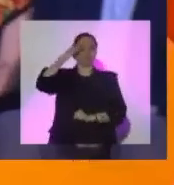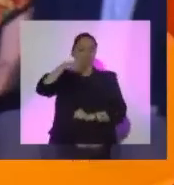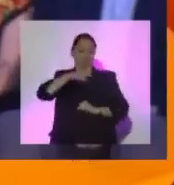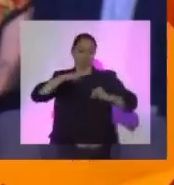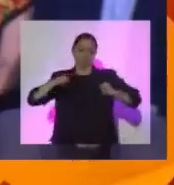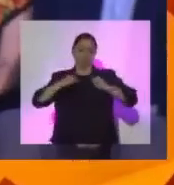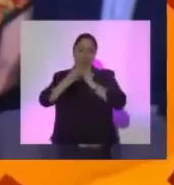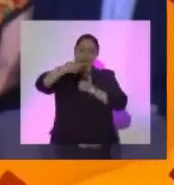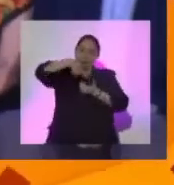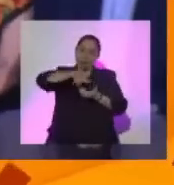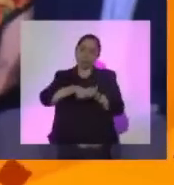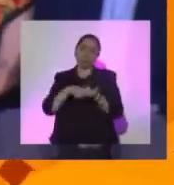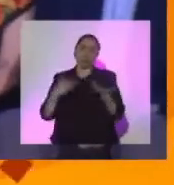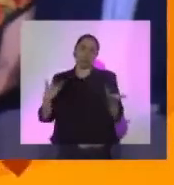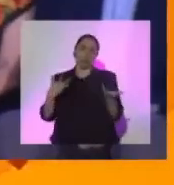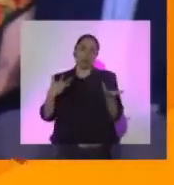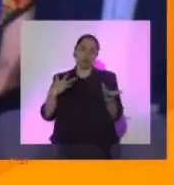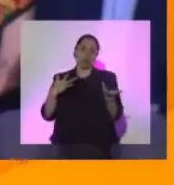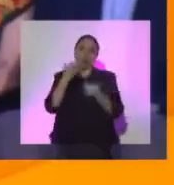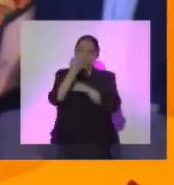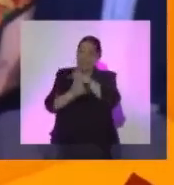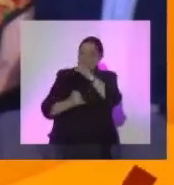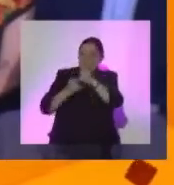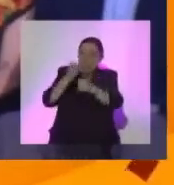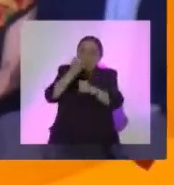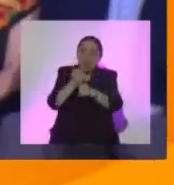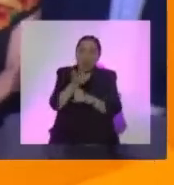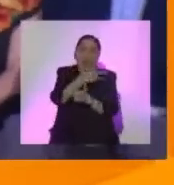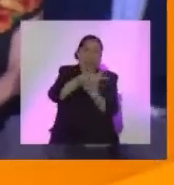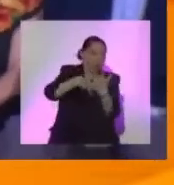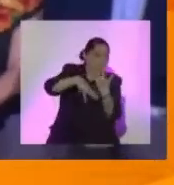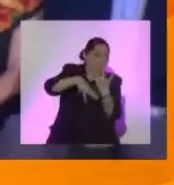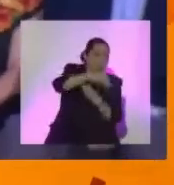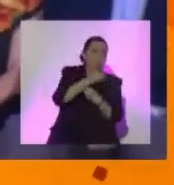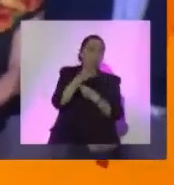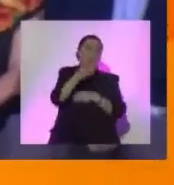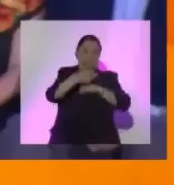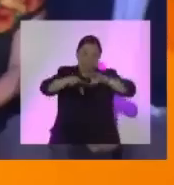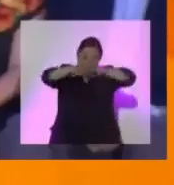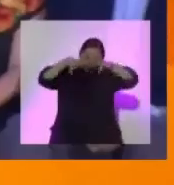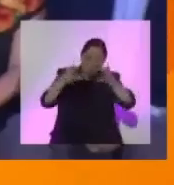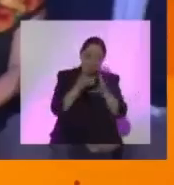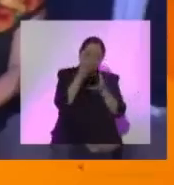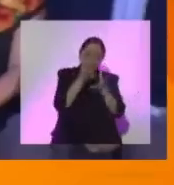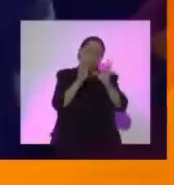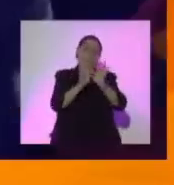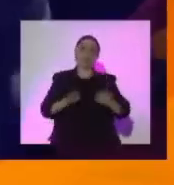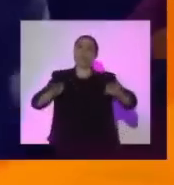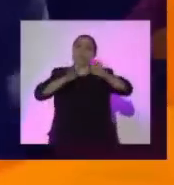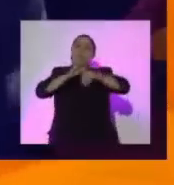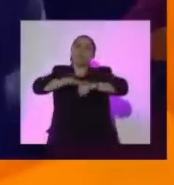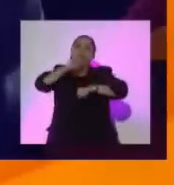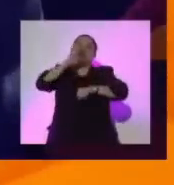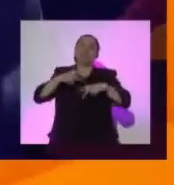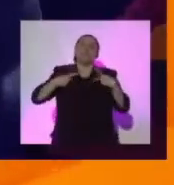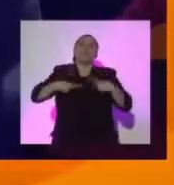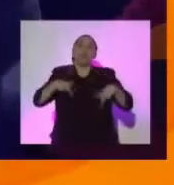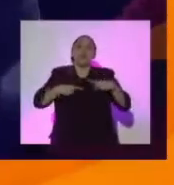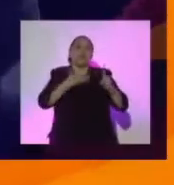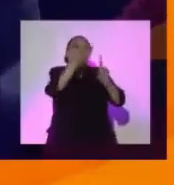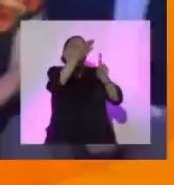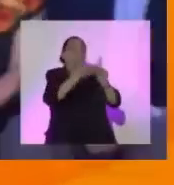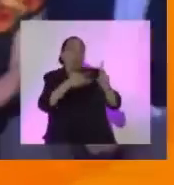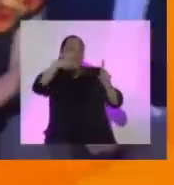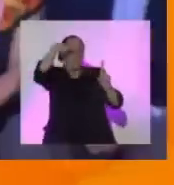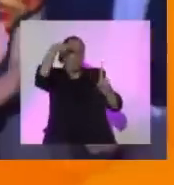es en serio Silvano aureoles A quién se le ocurre meter a Silvano aureoles reciclas a Carlos ursúa